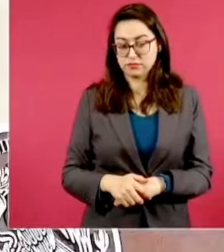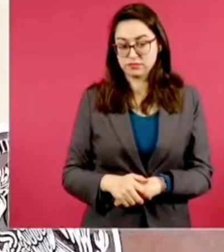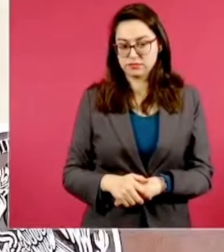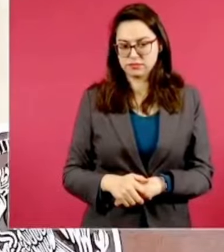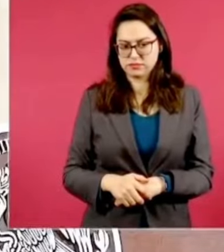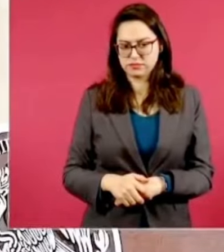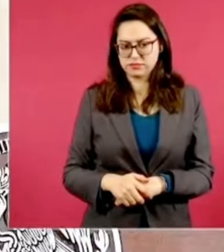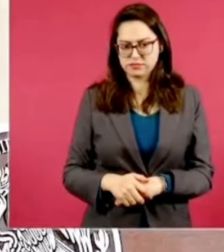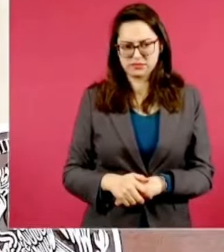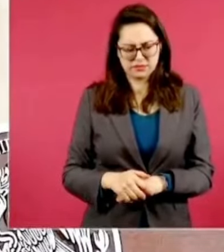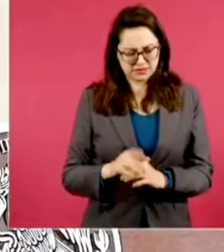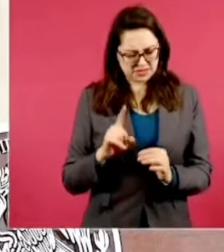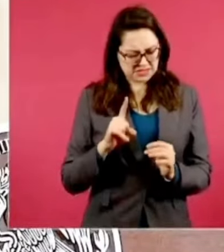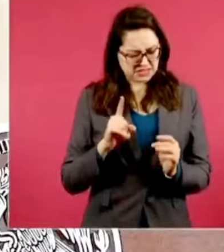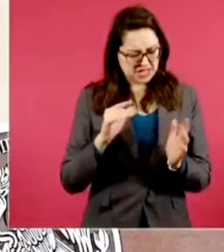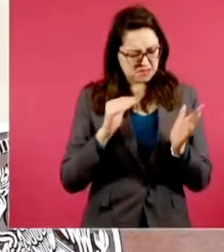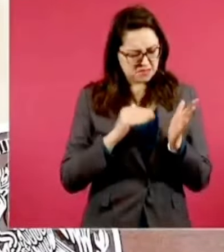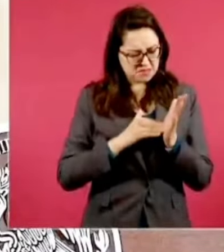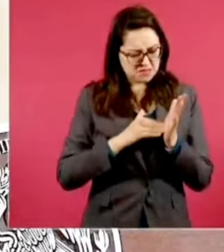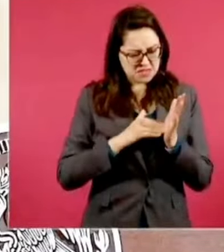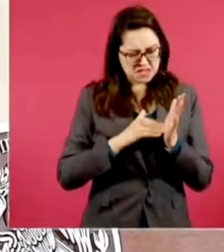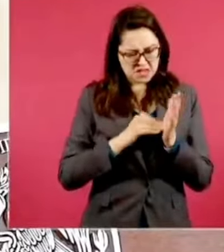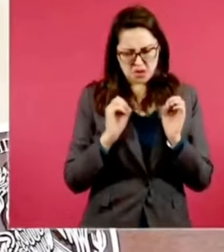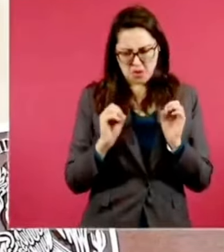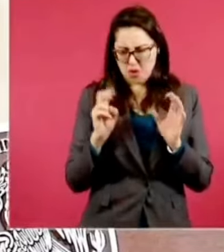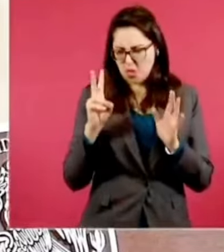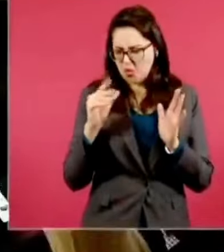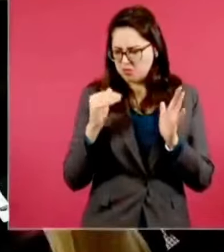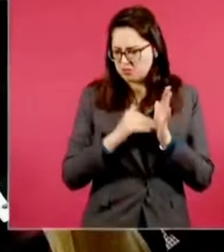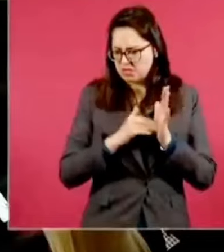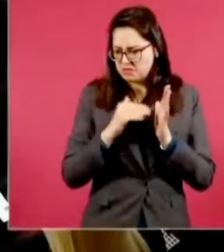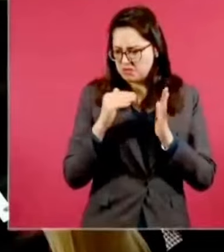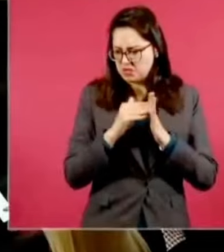Creo que 1.500, 2.000 millones de pesos.